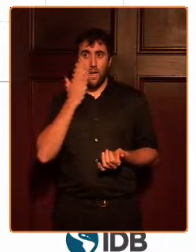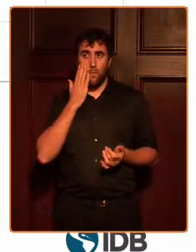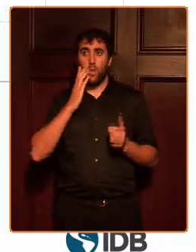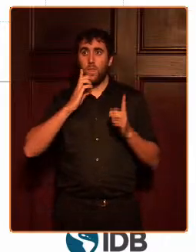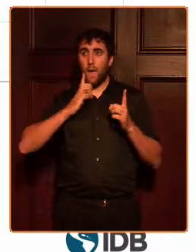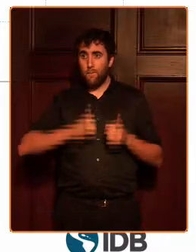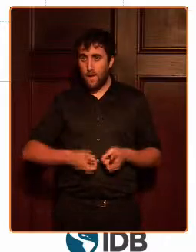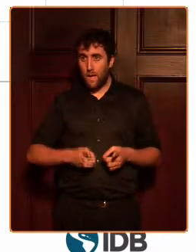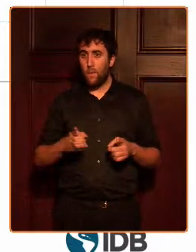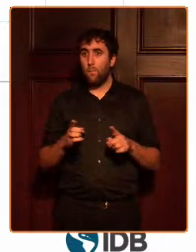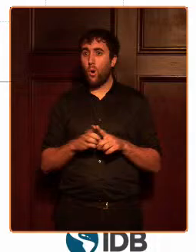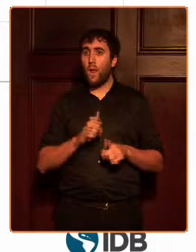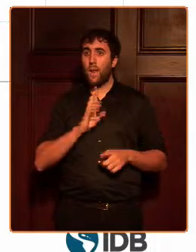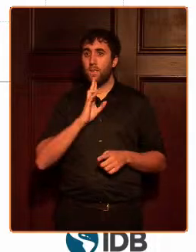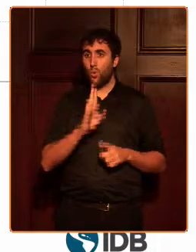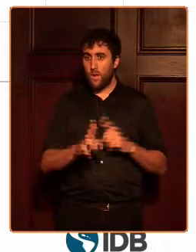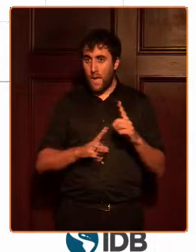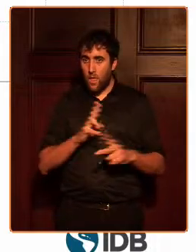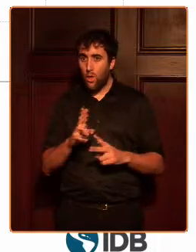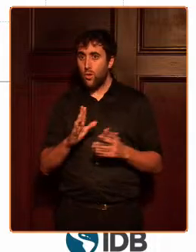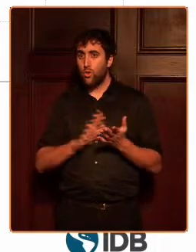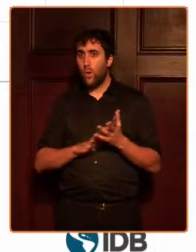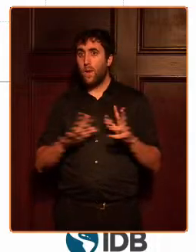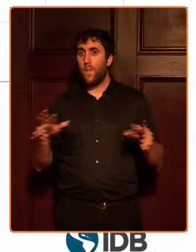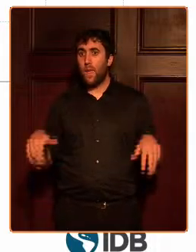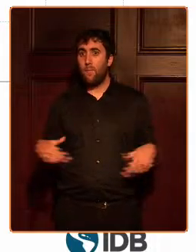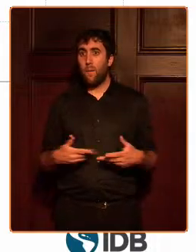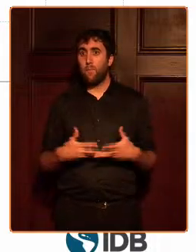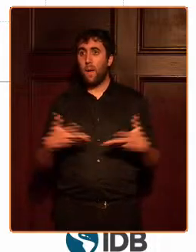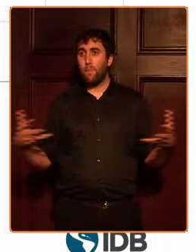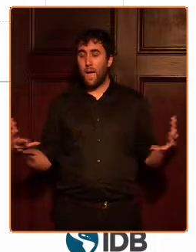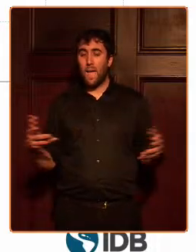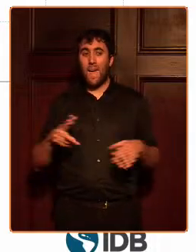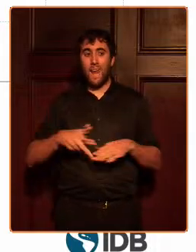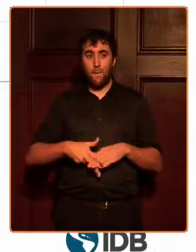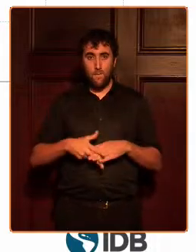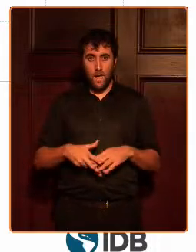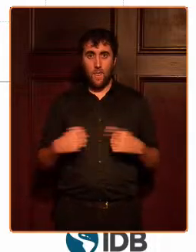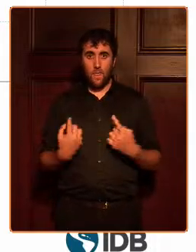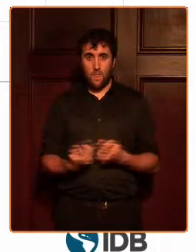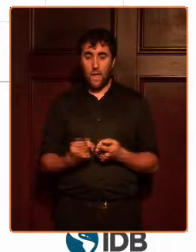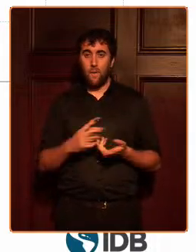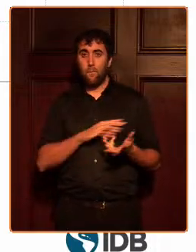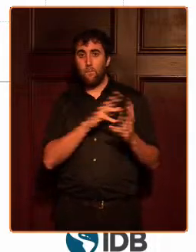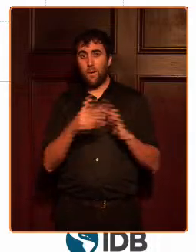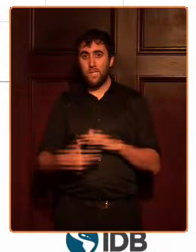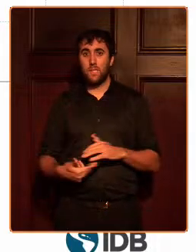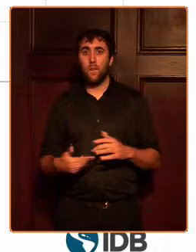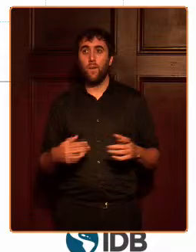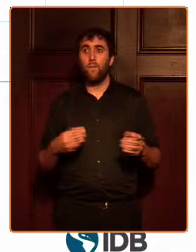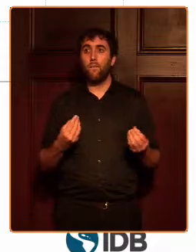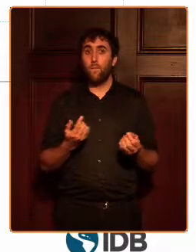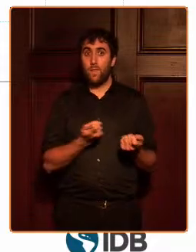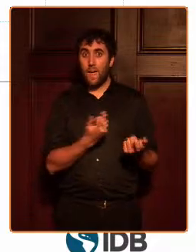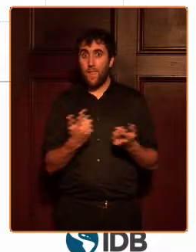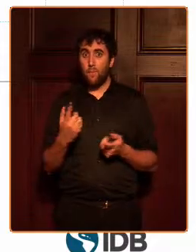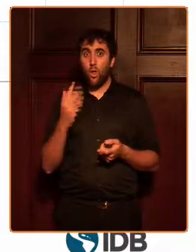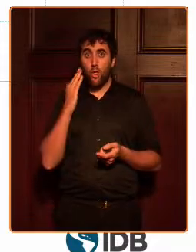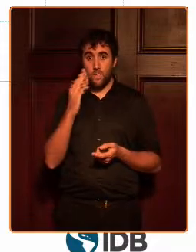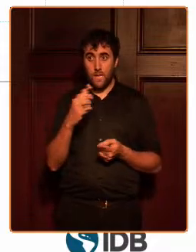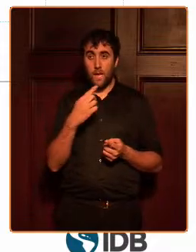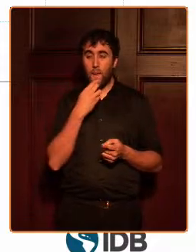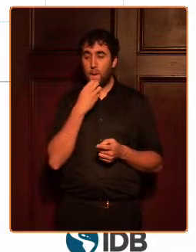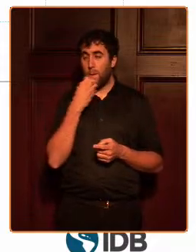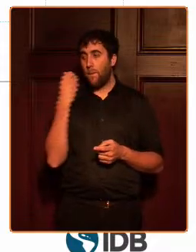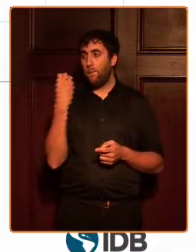por los resultados de TALIS, que cuanto más herramientas, cuanta más formación le damos a los docentes, más probabilidades